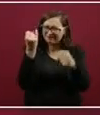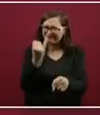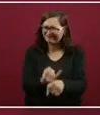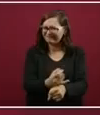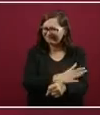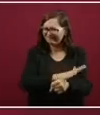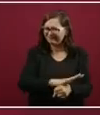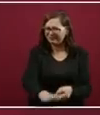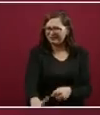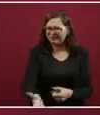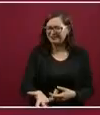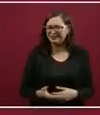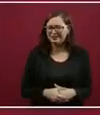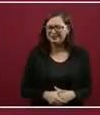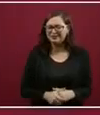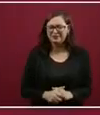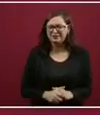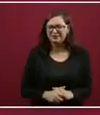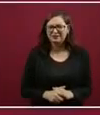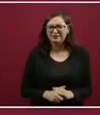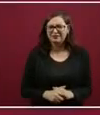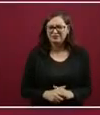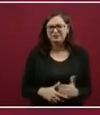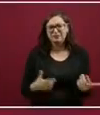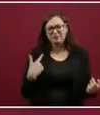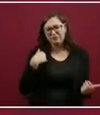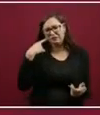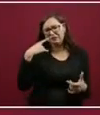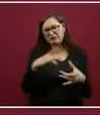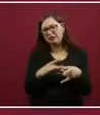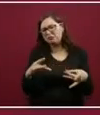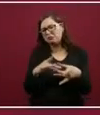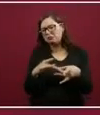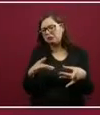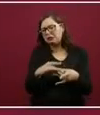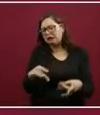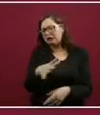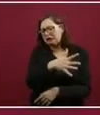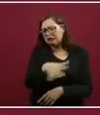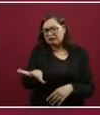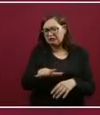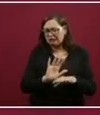Les voy a dar un dato así en general.